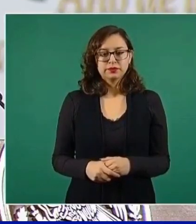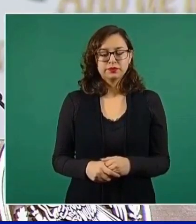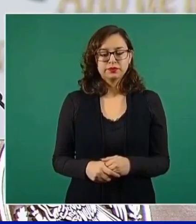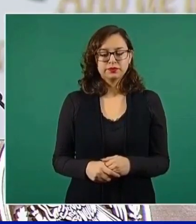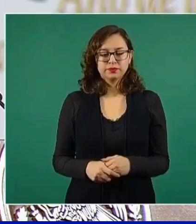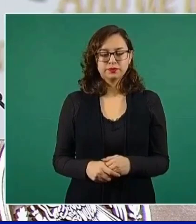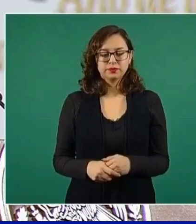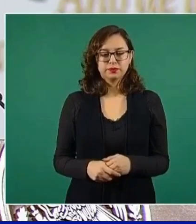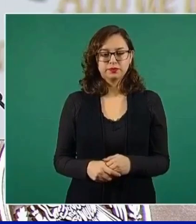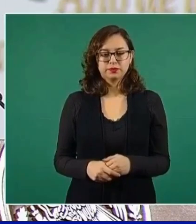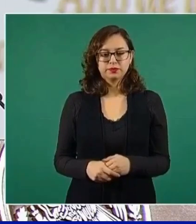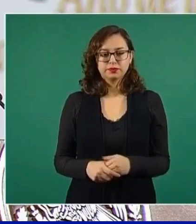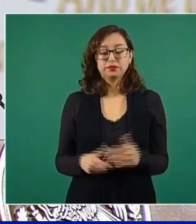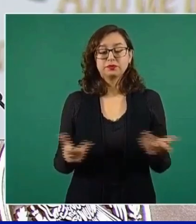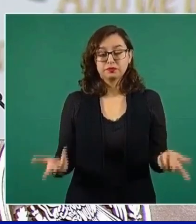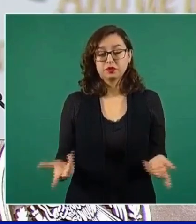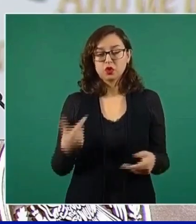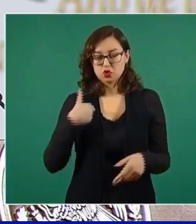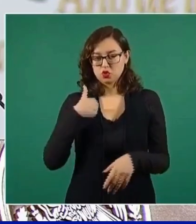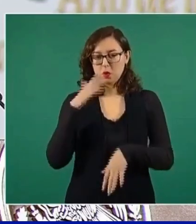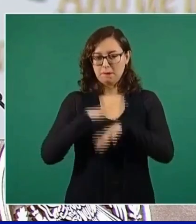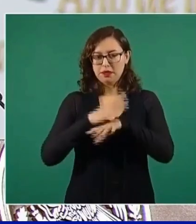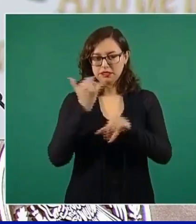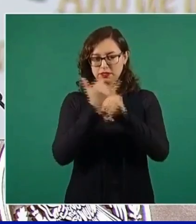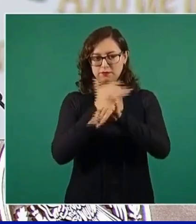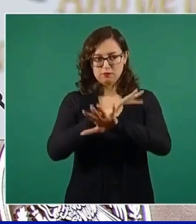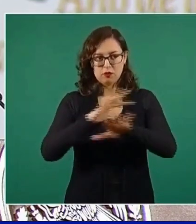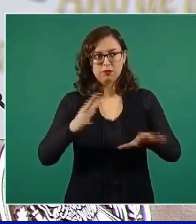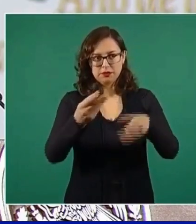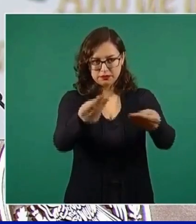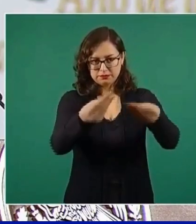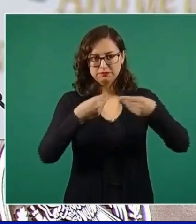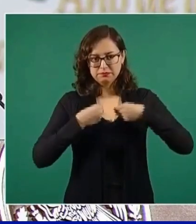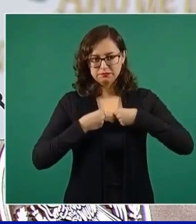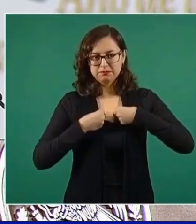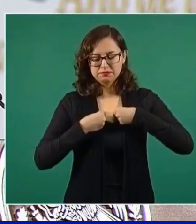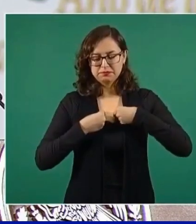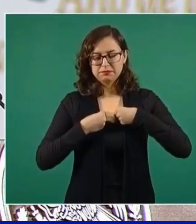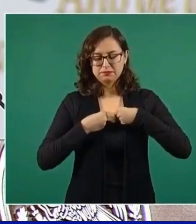Y voy a pedir información para que